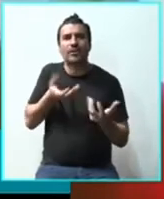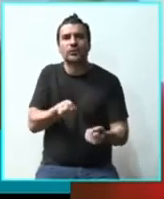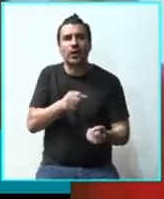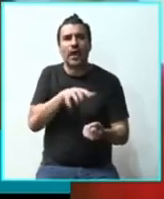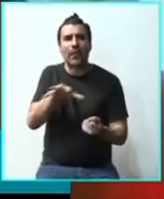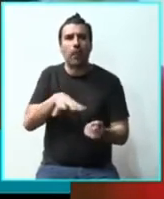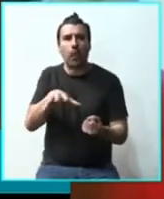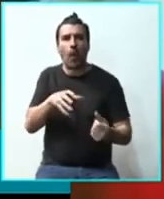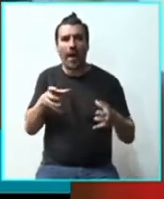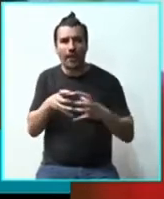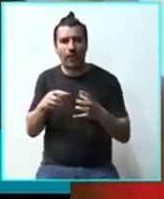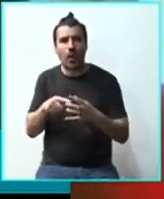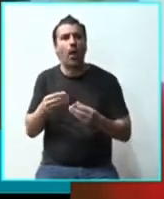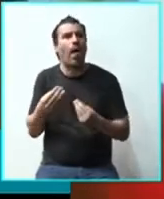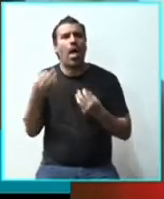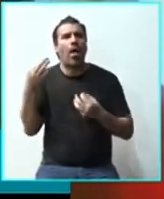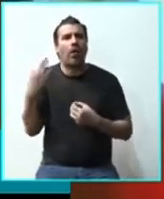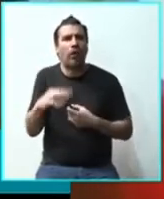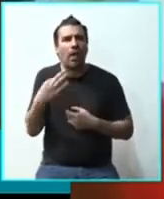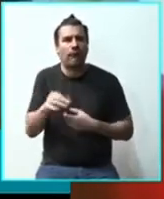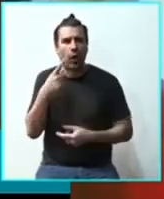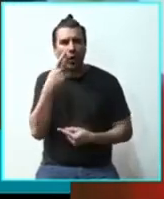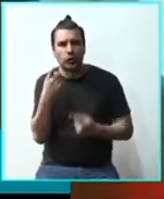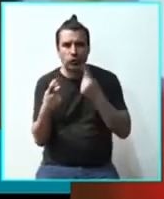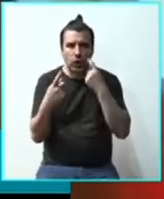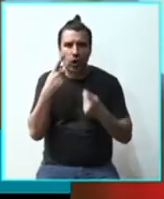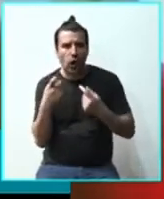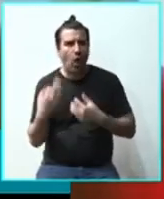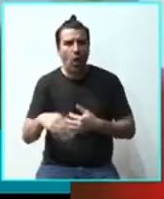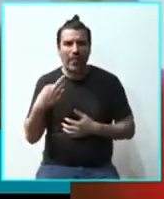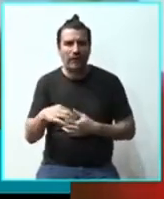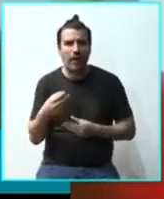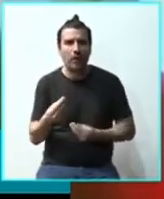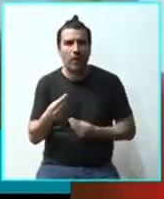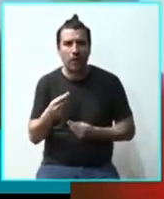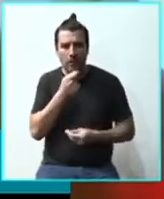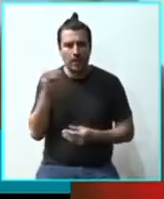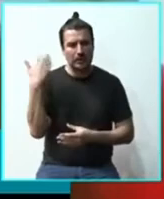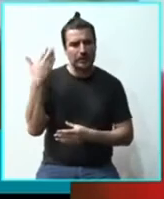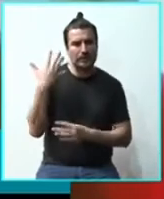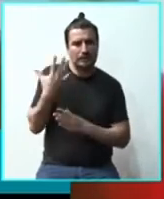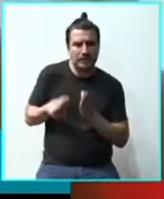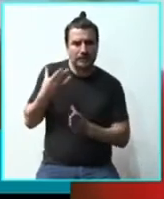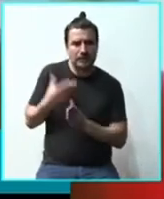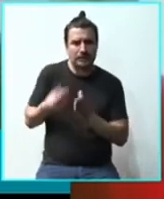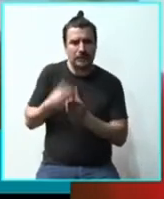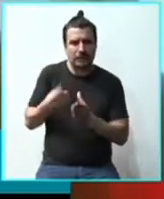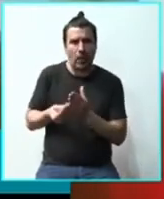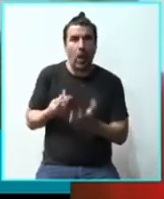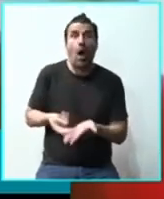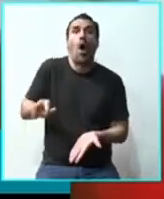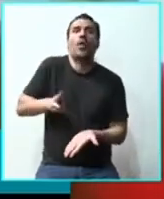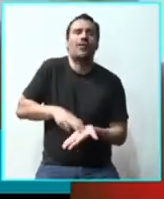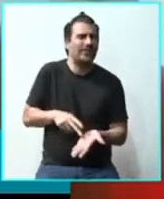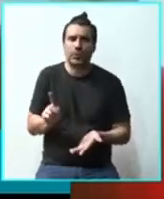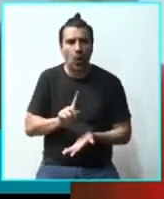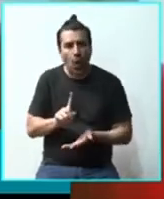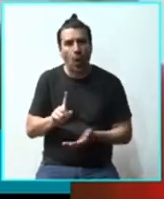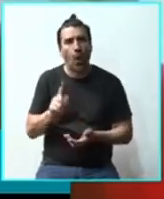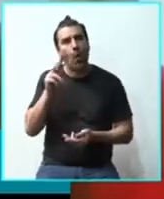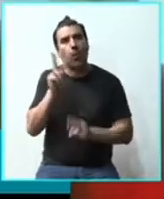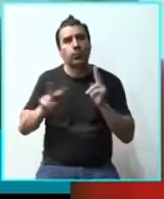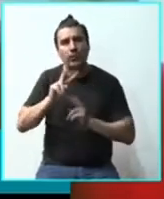¿para qué? Y para que no vuelvan a suceder cosas que sucedieron y que claramente nos tuvieron a nuestro espacio político y a